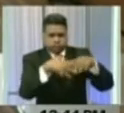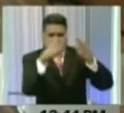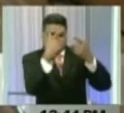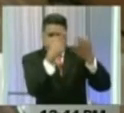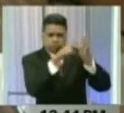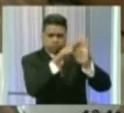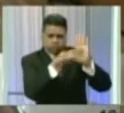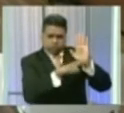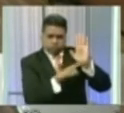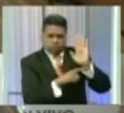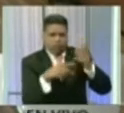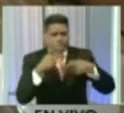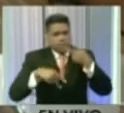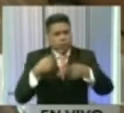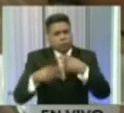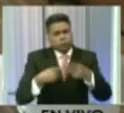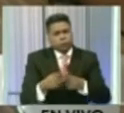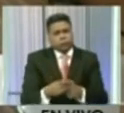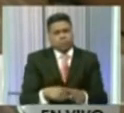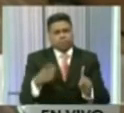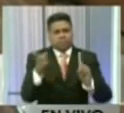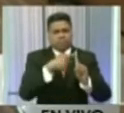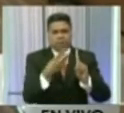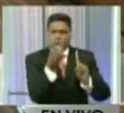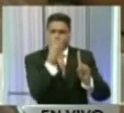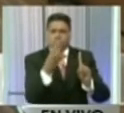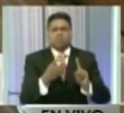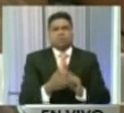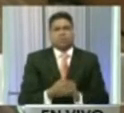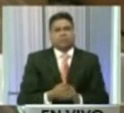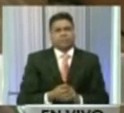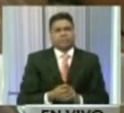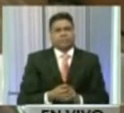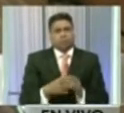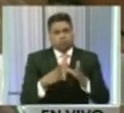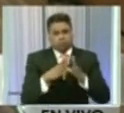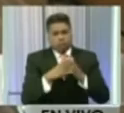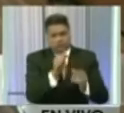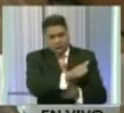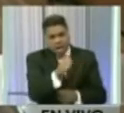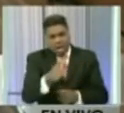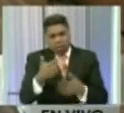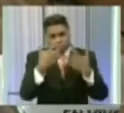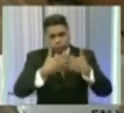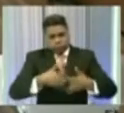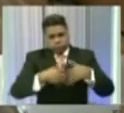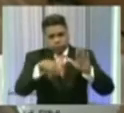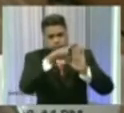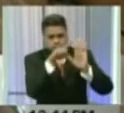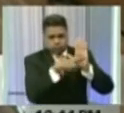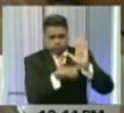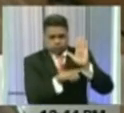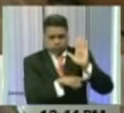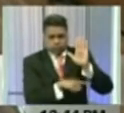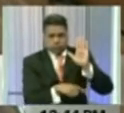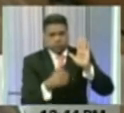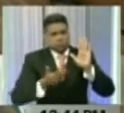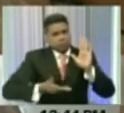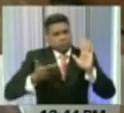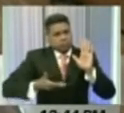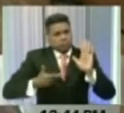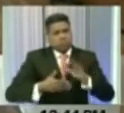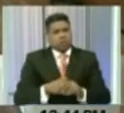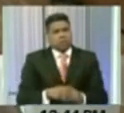productivos. El agroalimentario. Cada uno de los motores, desde cada uno de los motores, nosotros vamos a ver